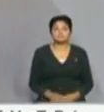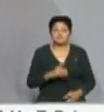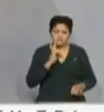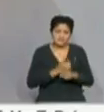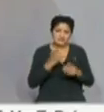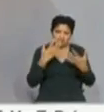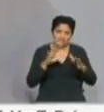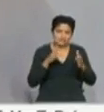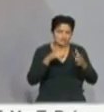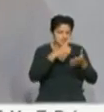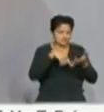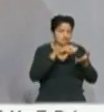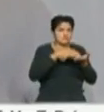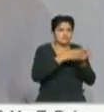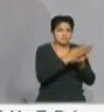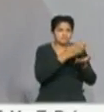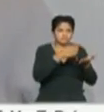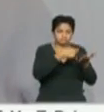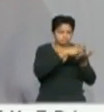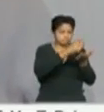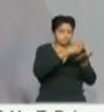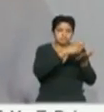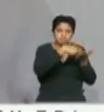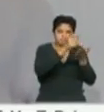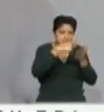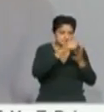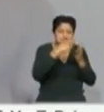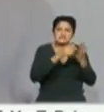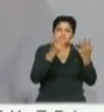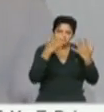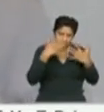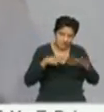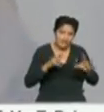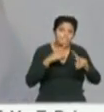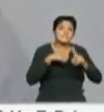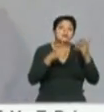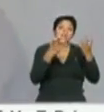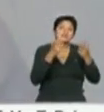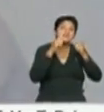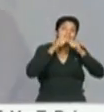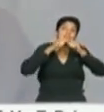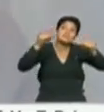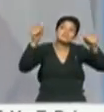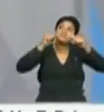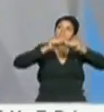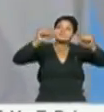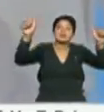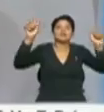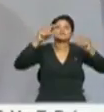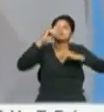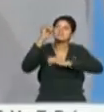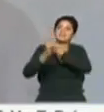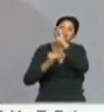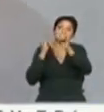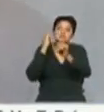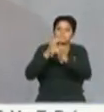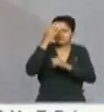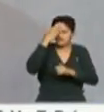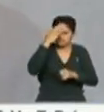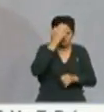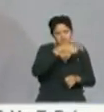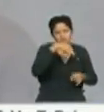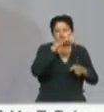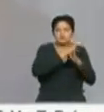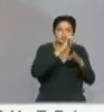marca sectorial lo que viene básicamente es a garantizar al mercado internacional que nuestro producto no solamente es de la mejor calidad, sino